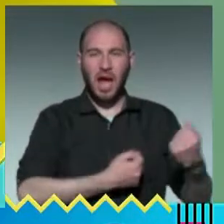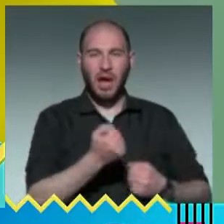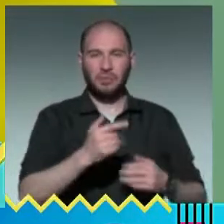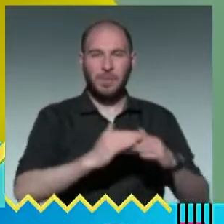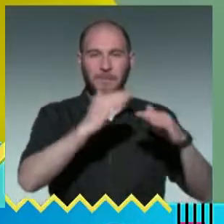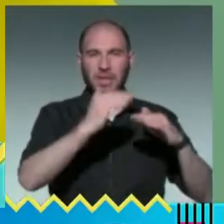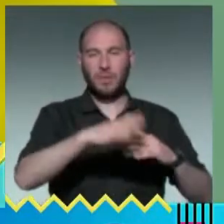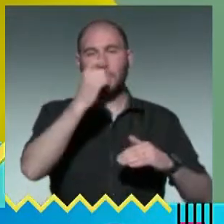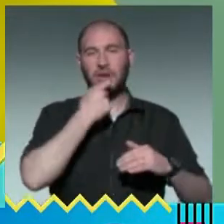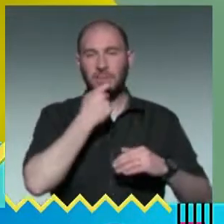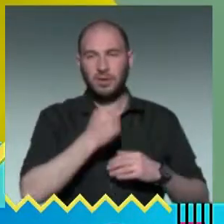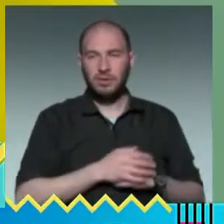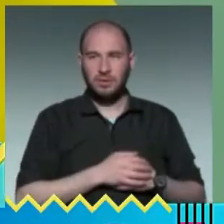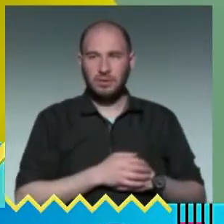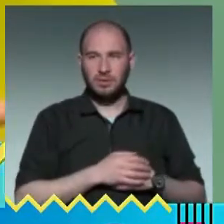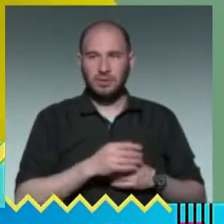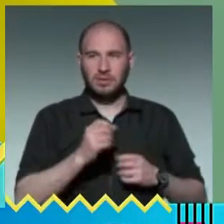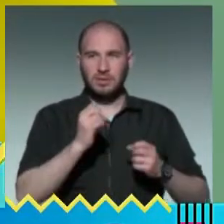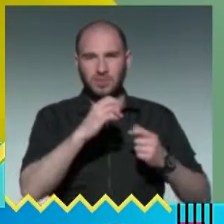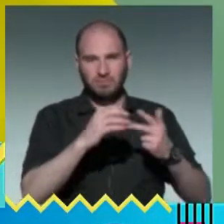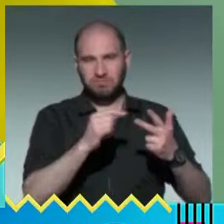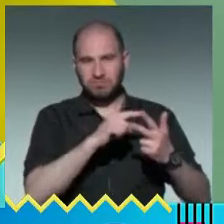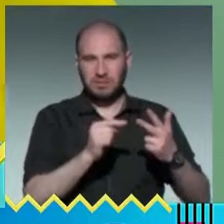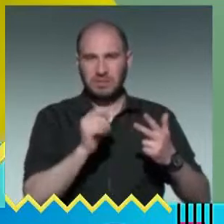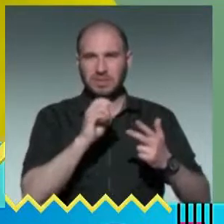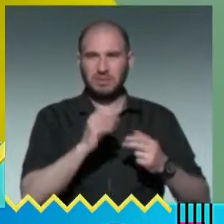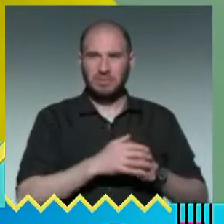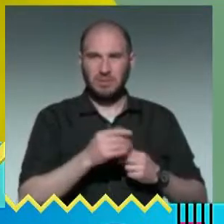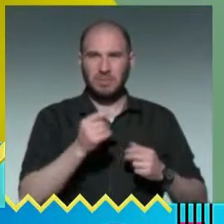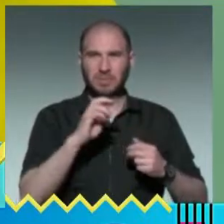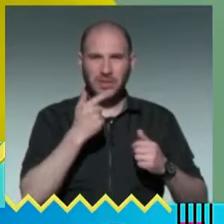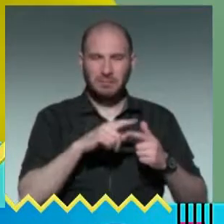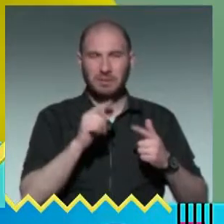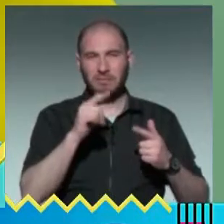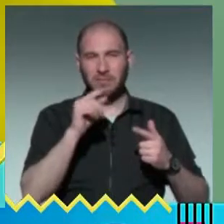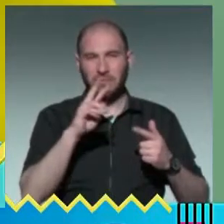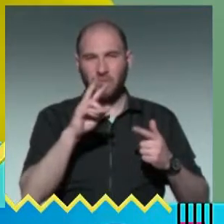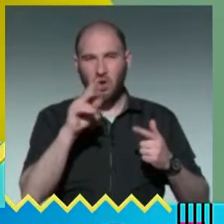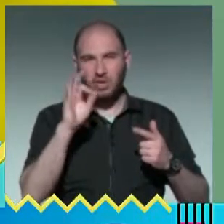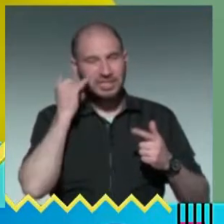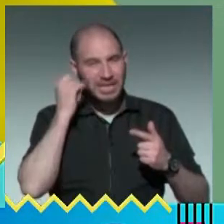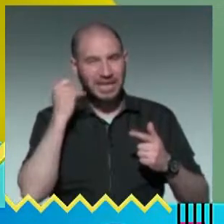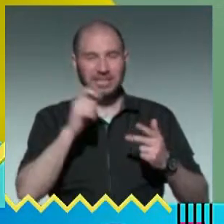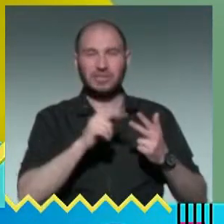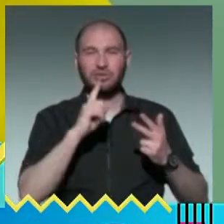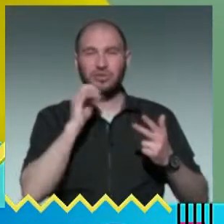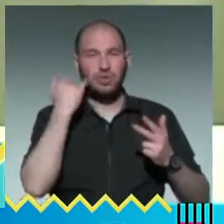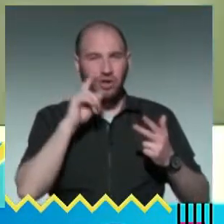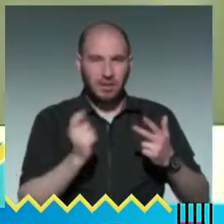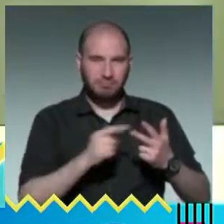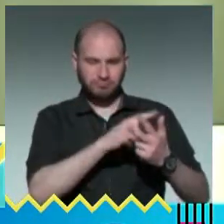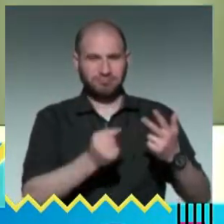media alta como son los... Te voy a nombrar 2 o 3 por una cuestión. Dejás el Prisma afuera, el Voyage, dejás el Toyota Corolla afuera, o